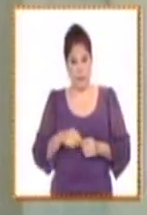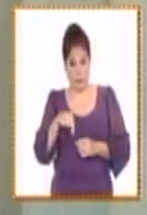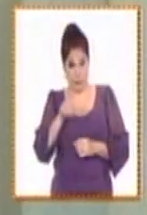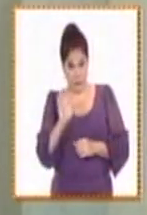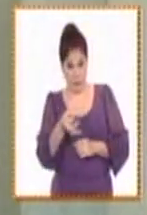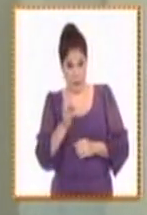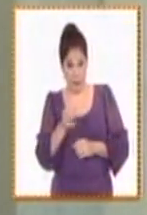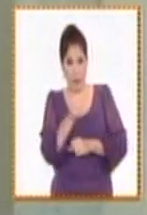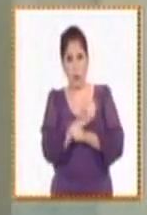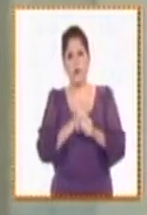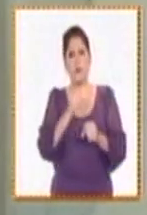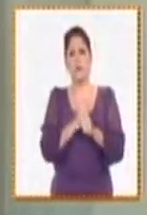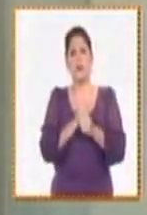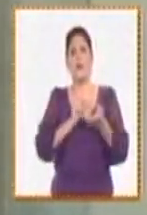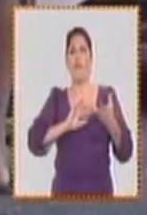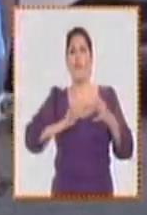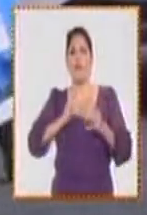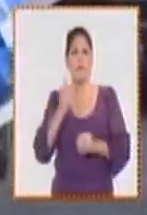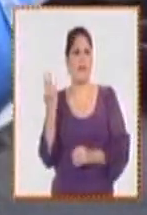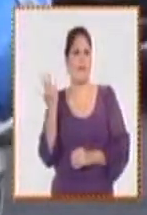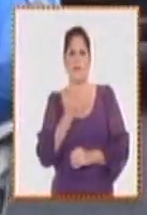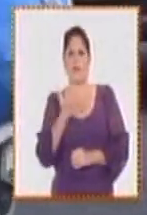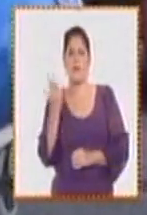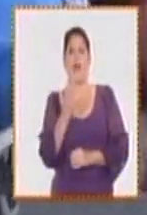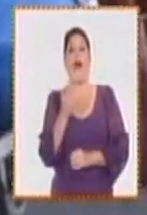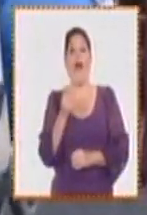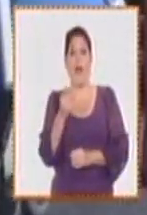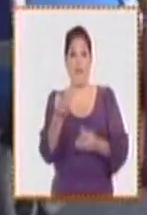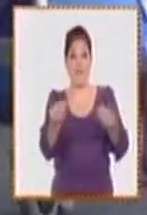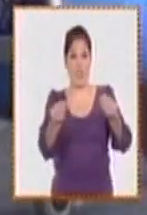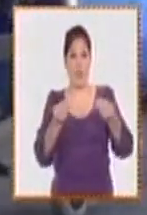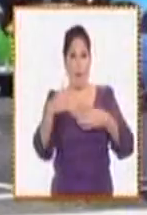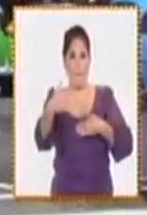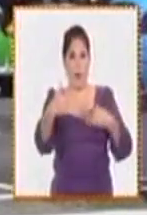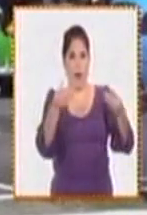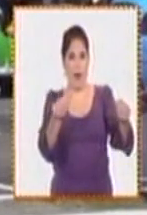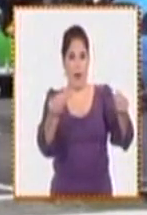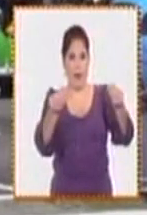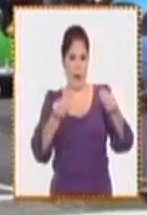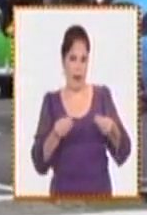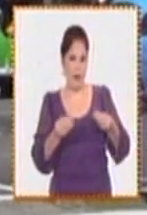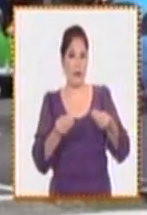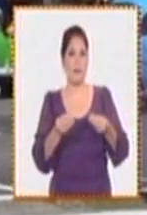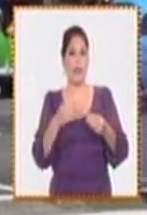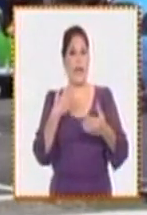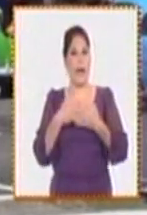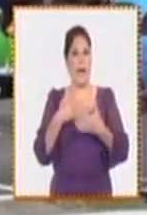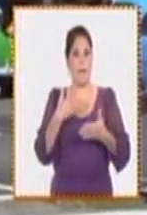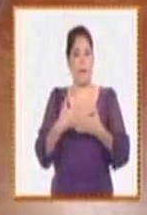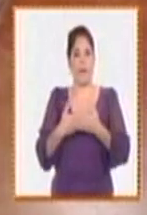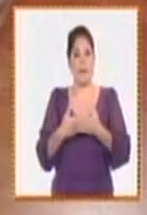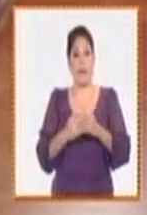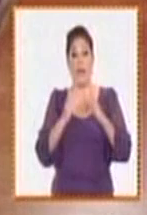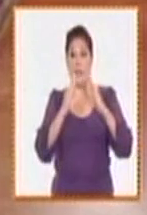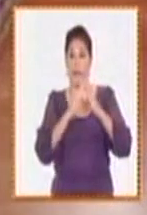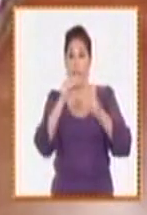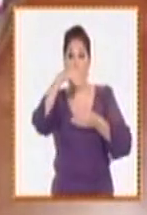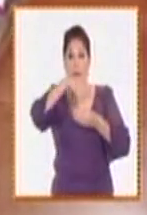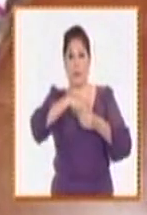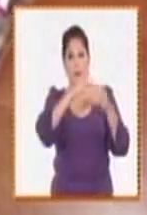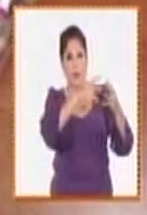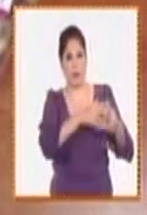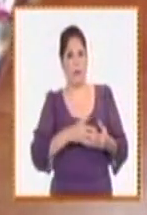ocasión utilizaron como modus operandi el envío de paquetería a través de agencias radicadas en Estados